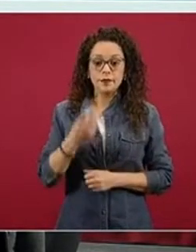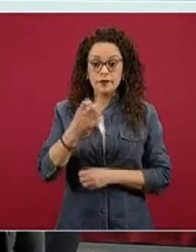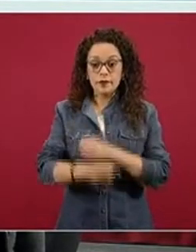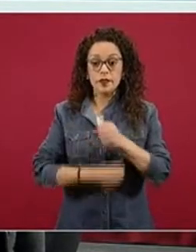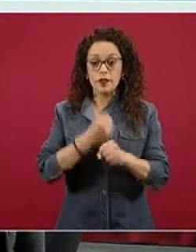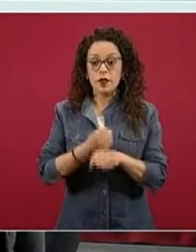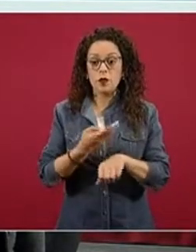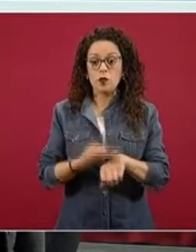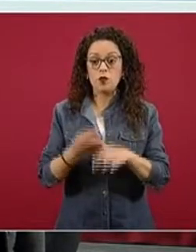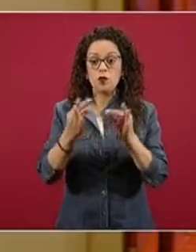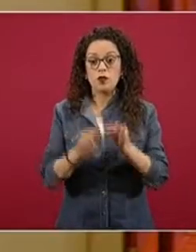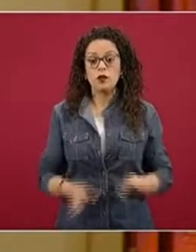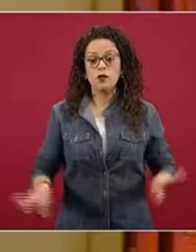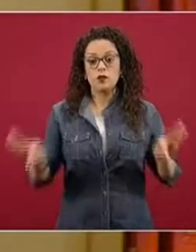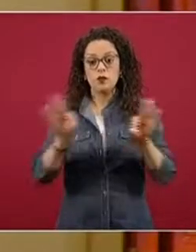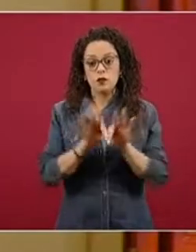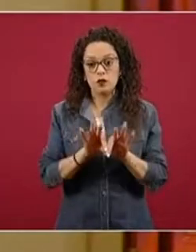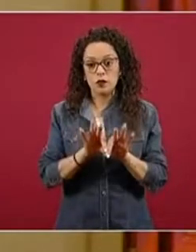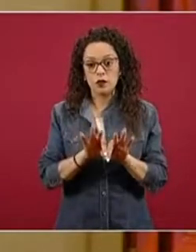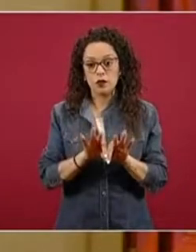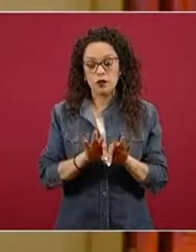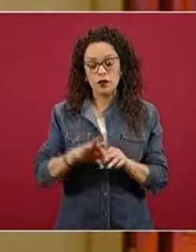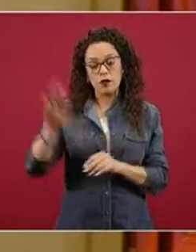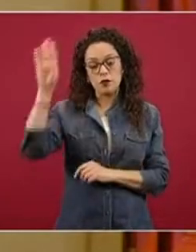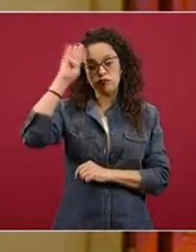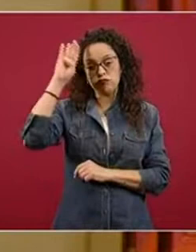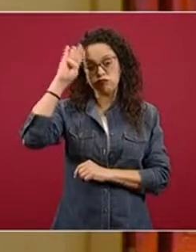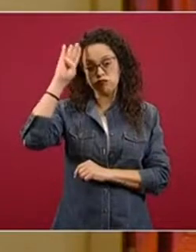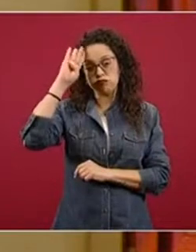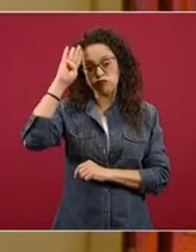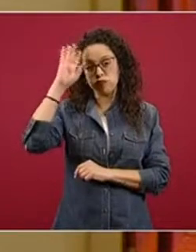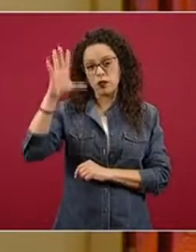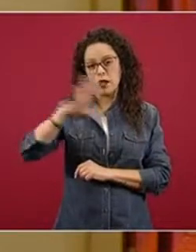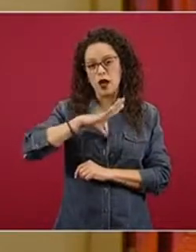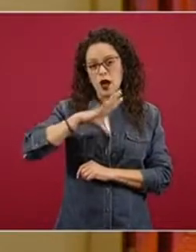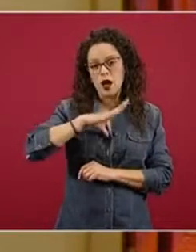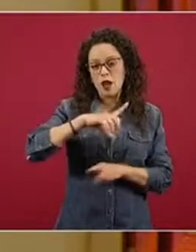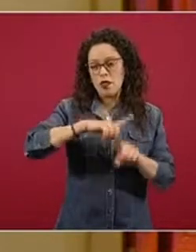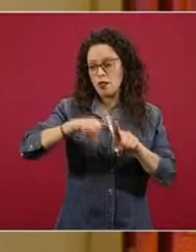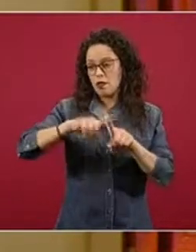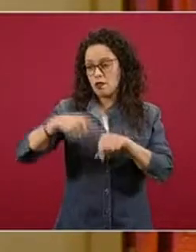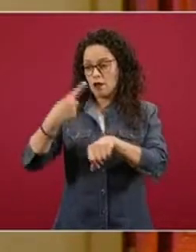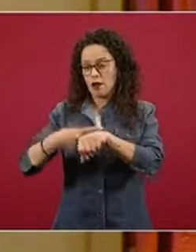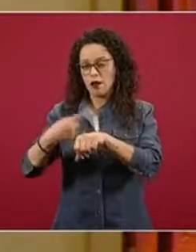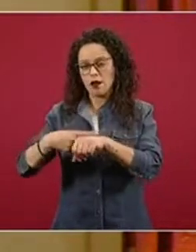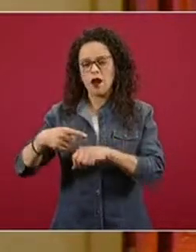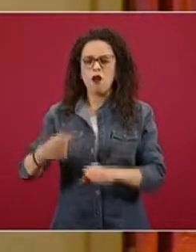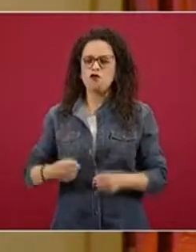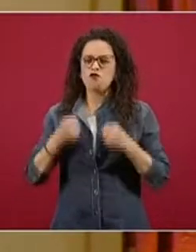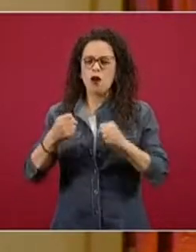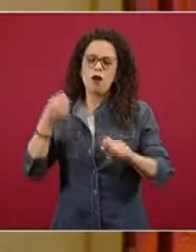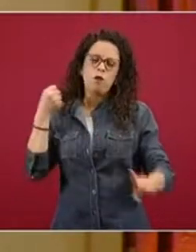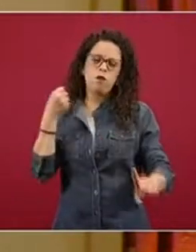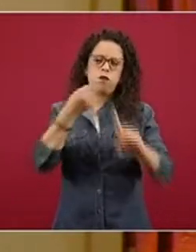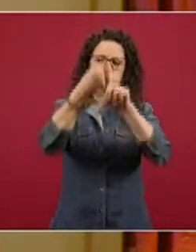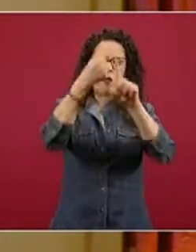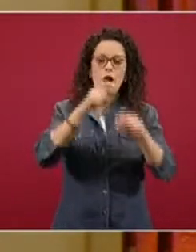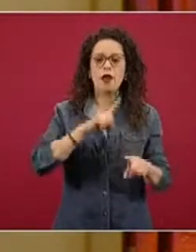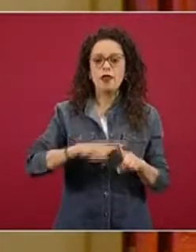año trascendental y ha tenido un impacto en todas las enfermedades y en todos los sistemas que